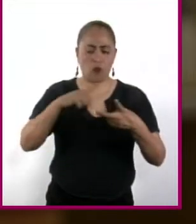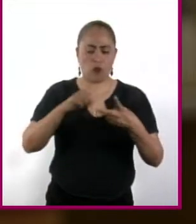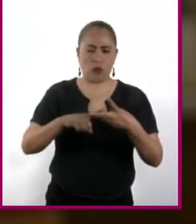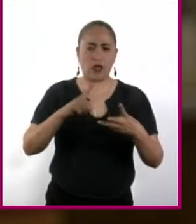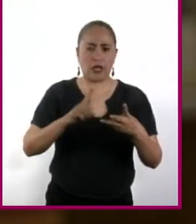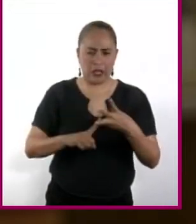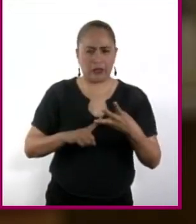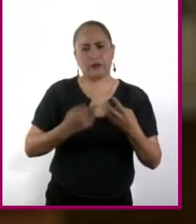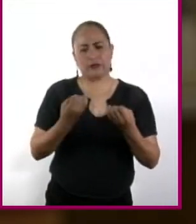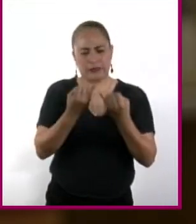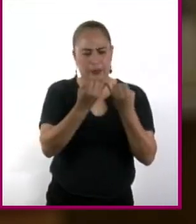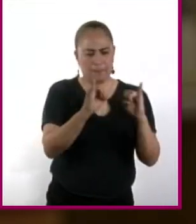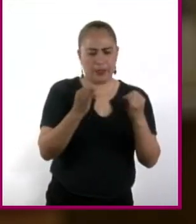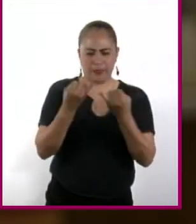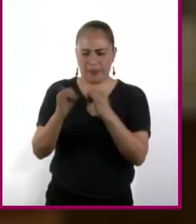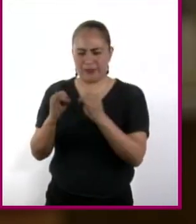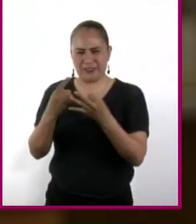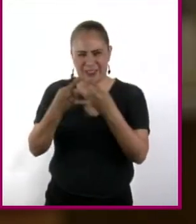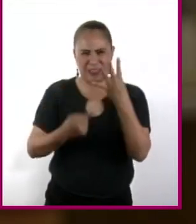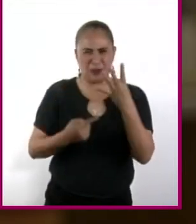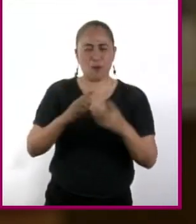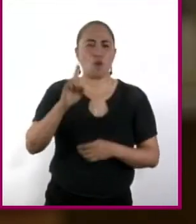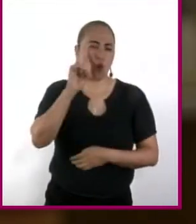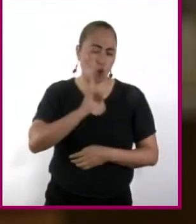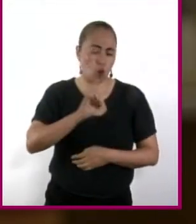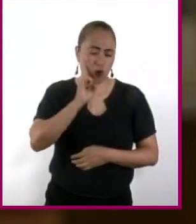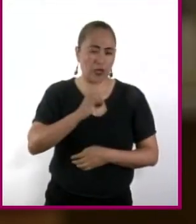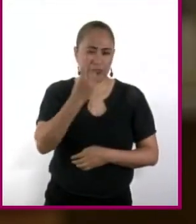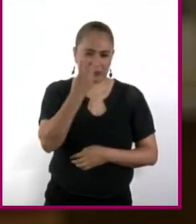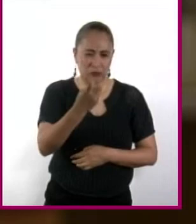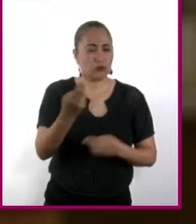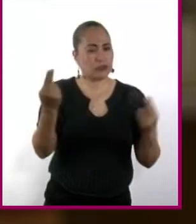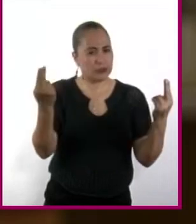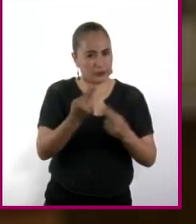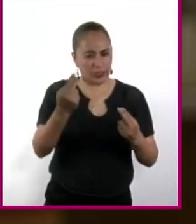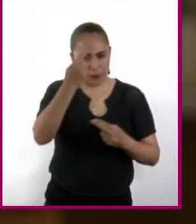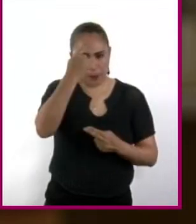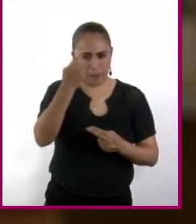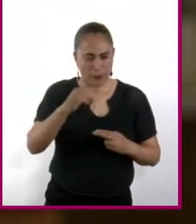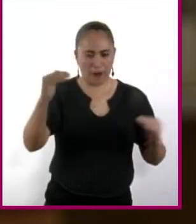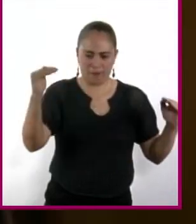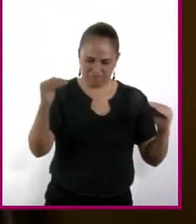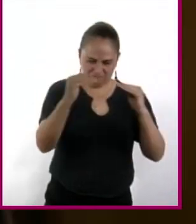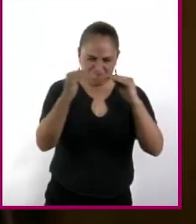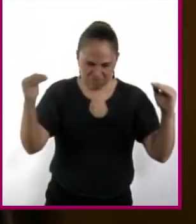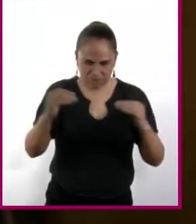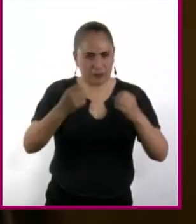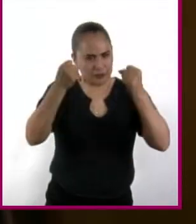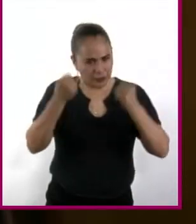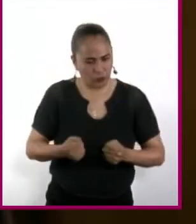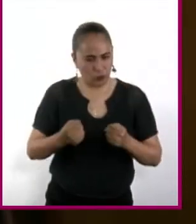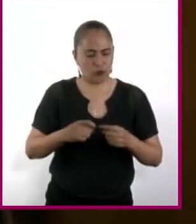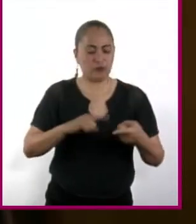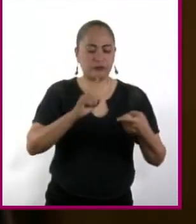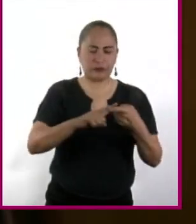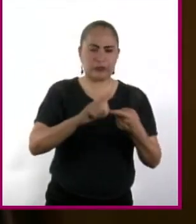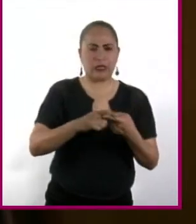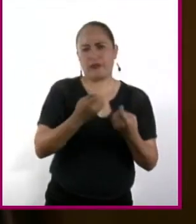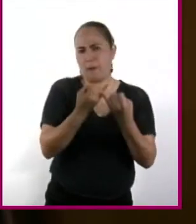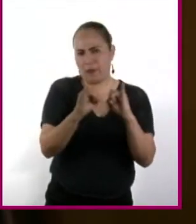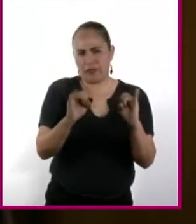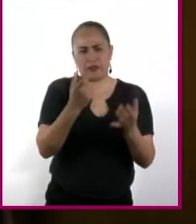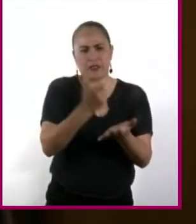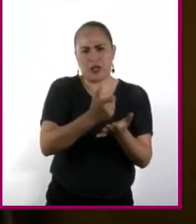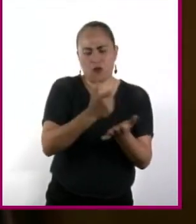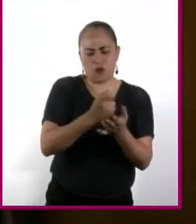las autonomías de las mujeres, que son necesarias para alcanzar la plena igualdad: la autonomía económica,